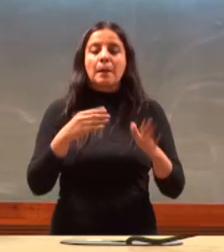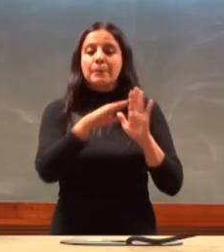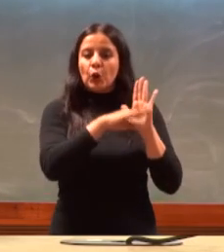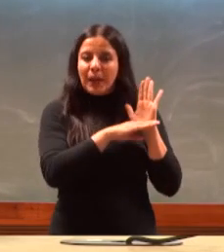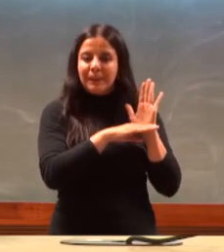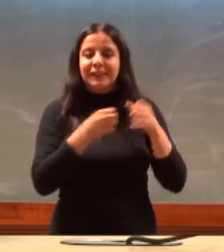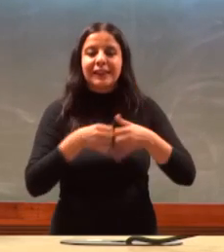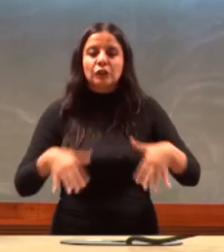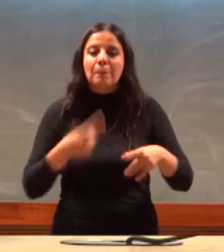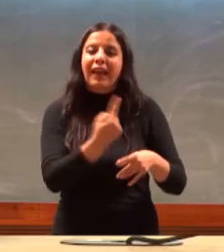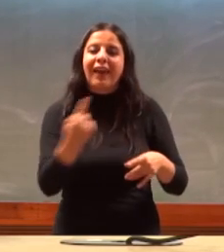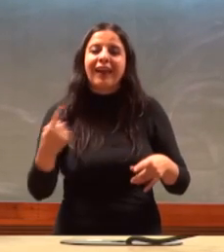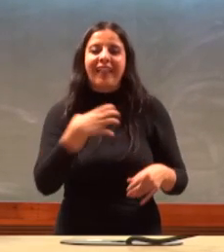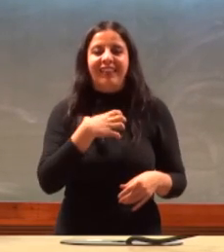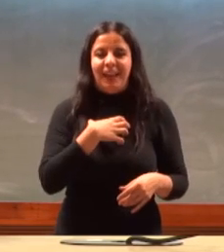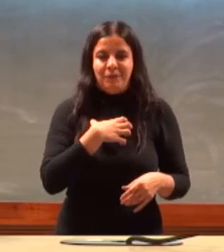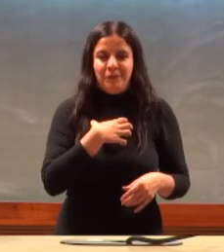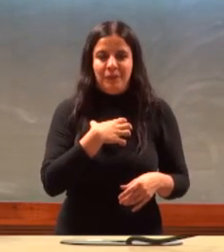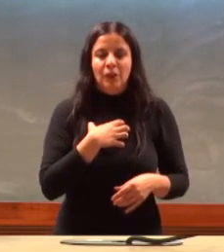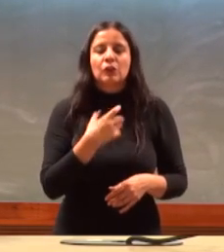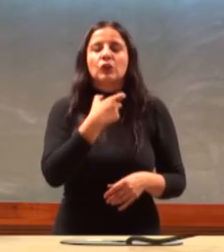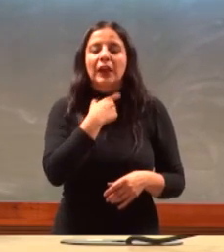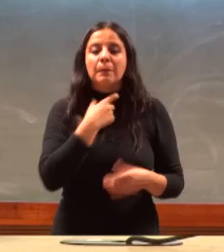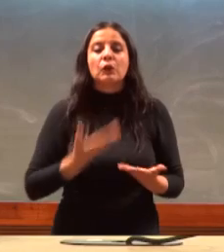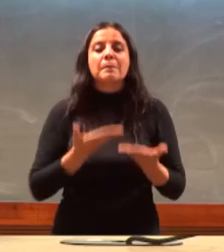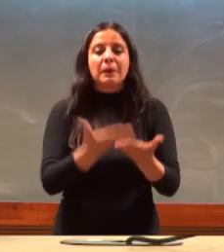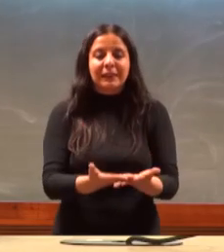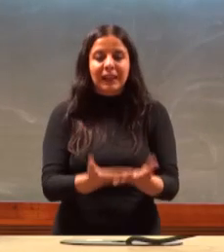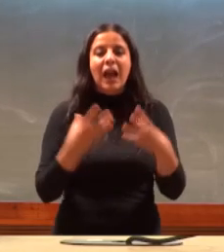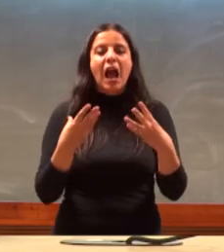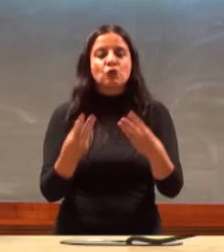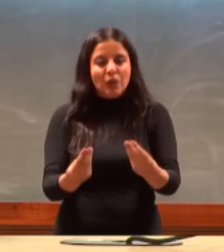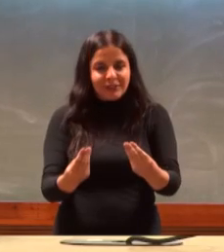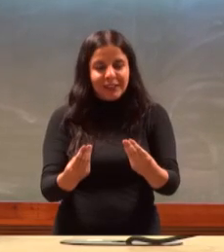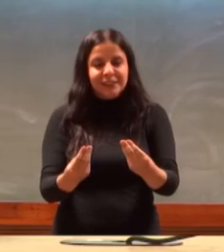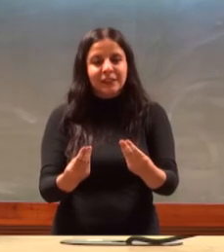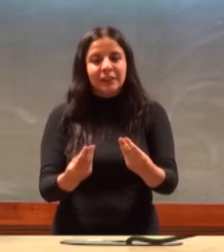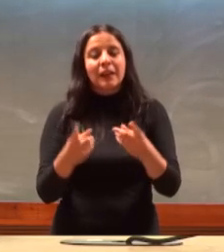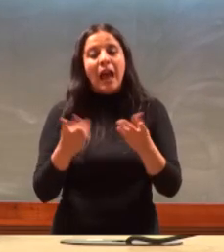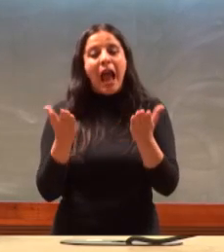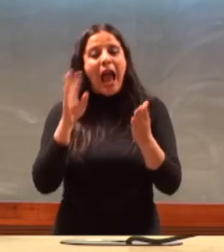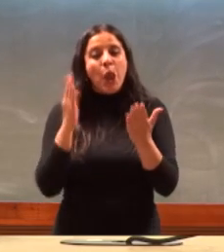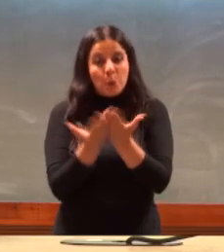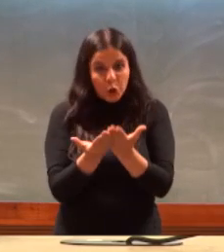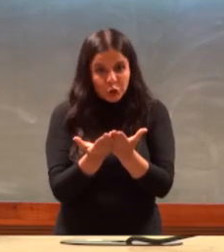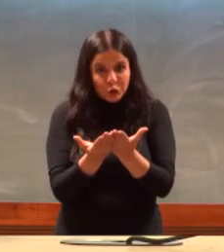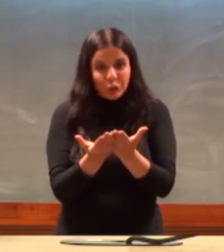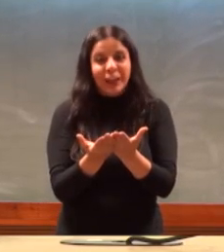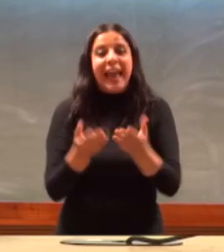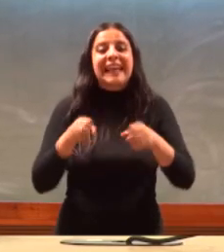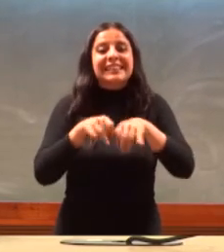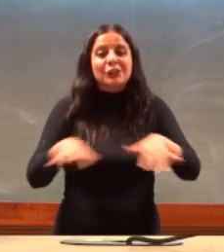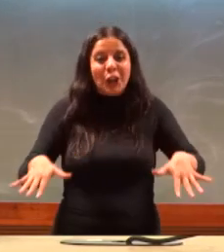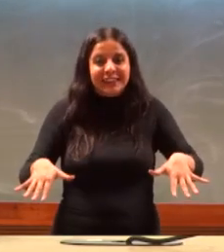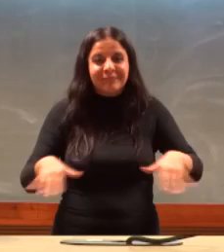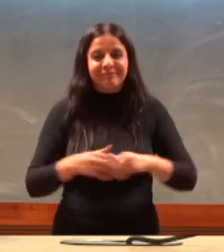cátedras y una cosa importante que queremos implementar la idea de ayudar aud anes alumnos de extensión o ayudantes alumnos extensionistas pero